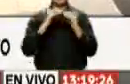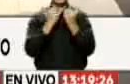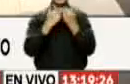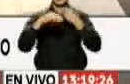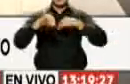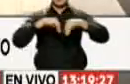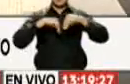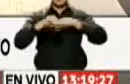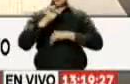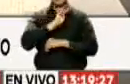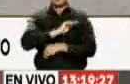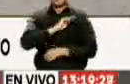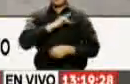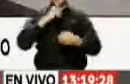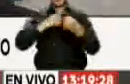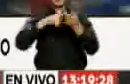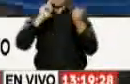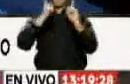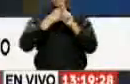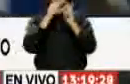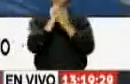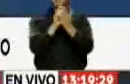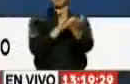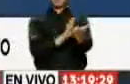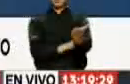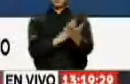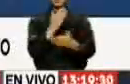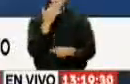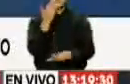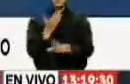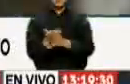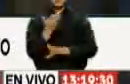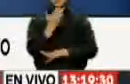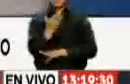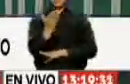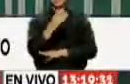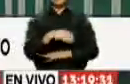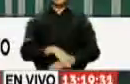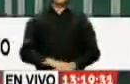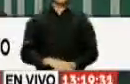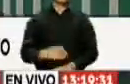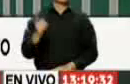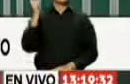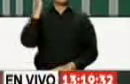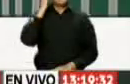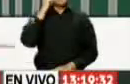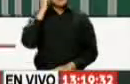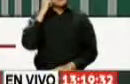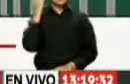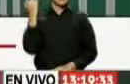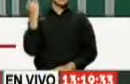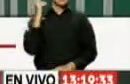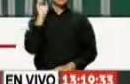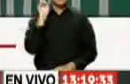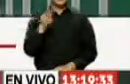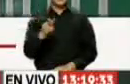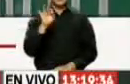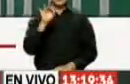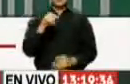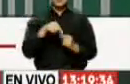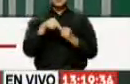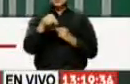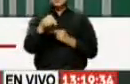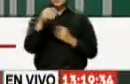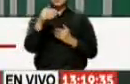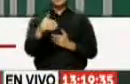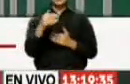del municipio de Quito recibió el primer proyecto de nueva estructura tarifaria para la ciudad. Pensando también en que hacia 2019 ya vamos a